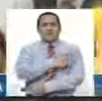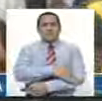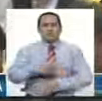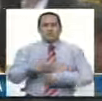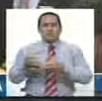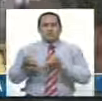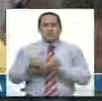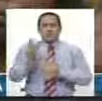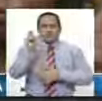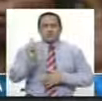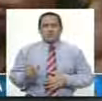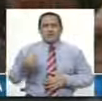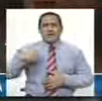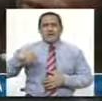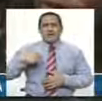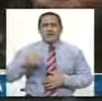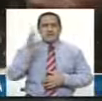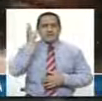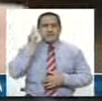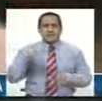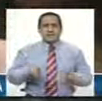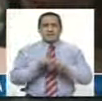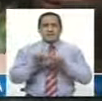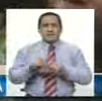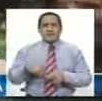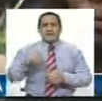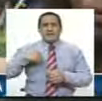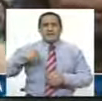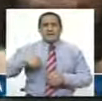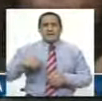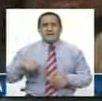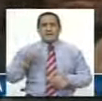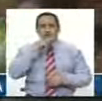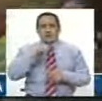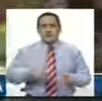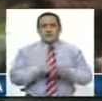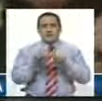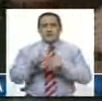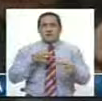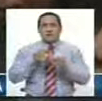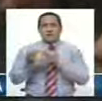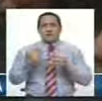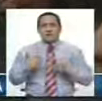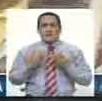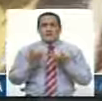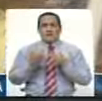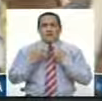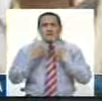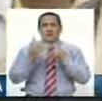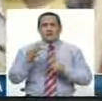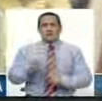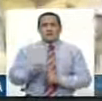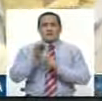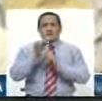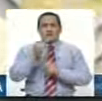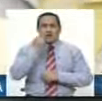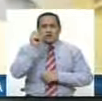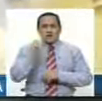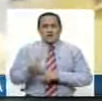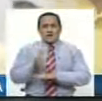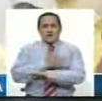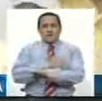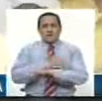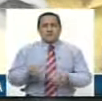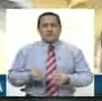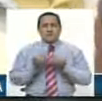su postulación por Lima. La candidata a la alcaldía, Susana Villarán, dijo que prefiere tener a su principal contendor en la